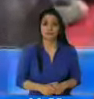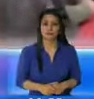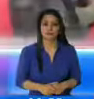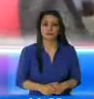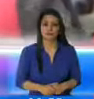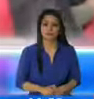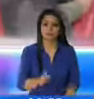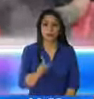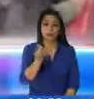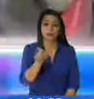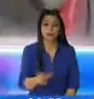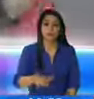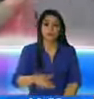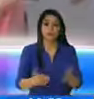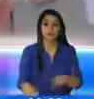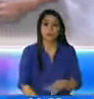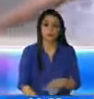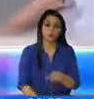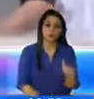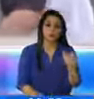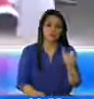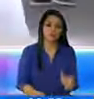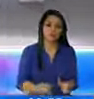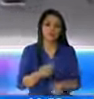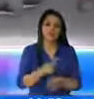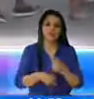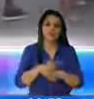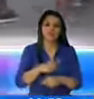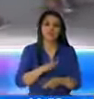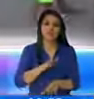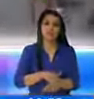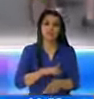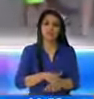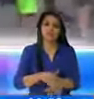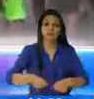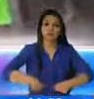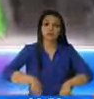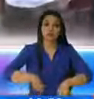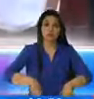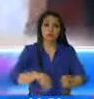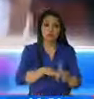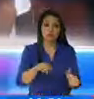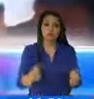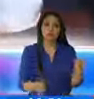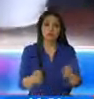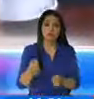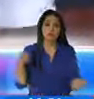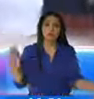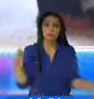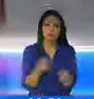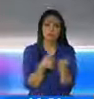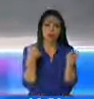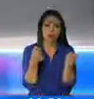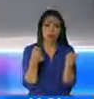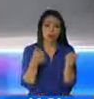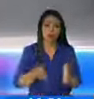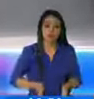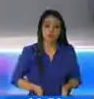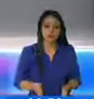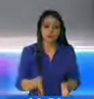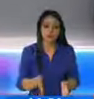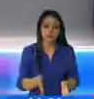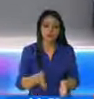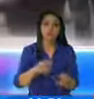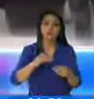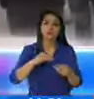Una persona fallecida y un herido fue el saldo de un accidente de tránsito entre una moto y una camioneta. El hecho se registró en la calle 15 de